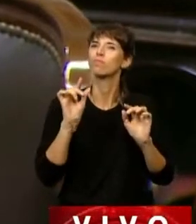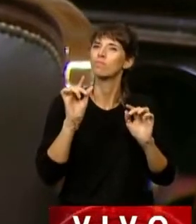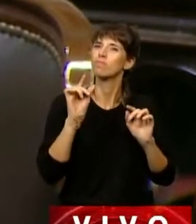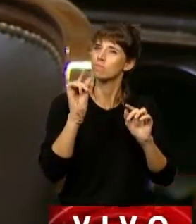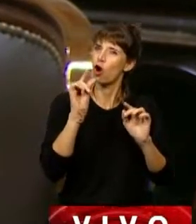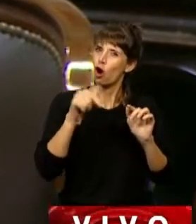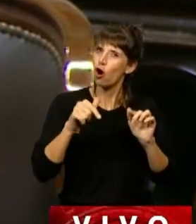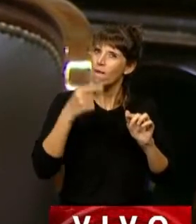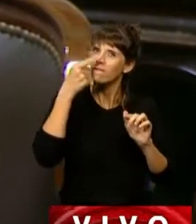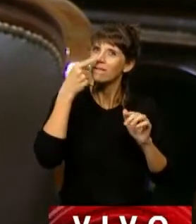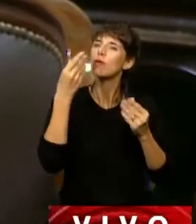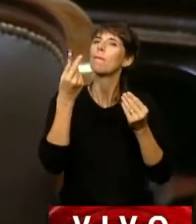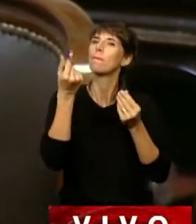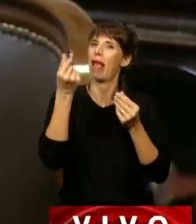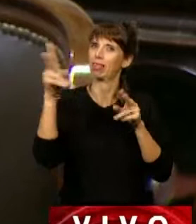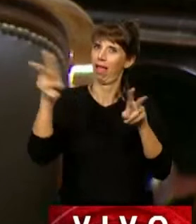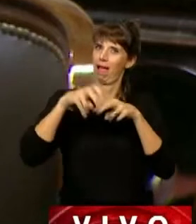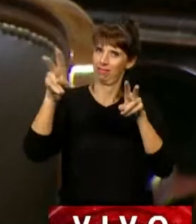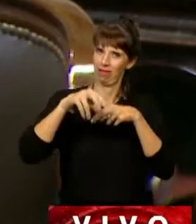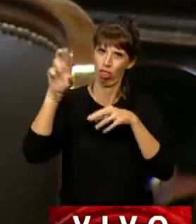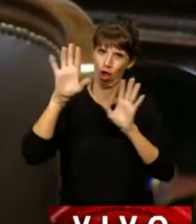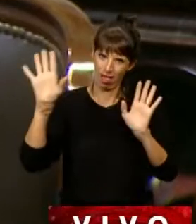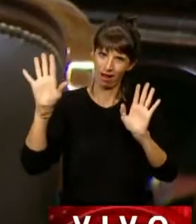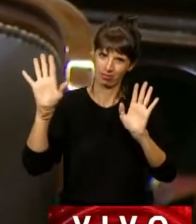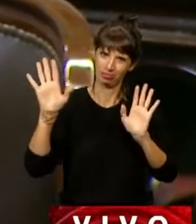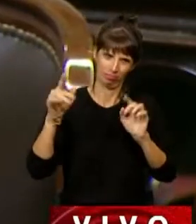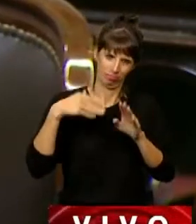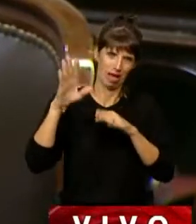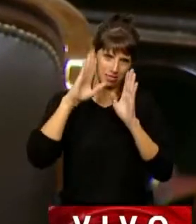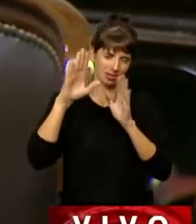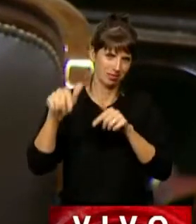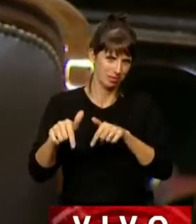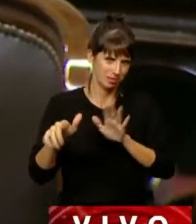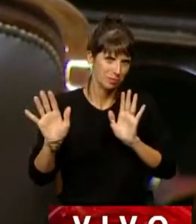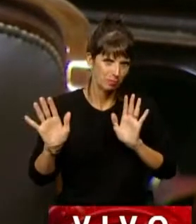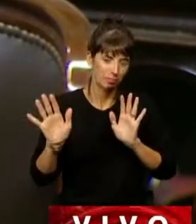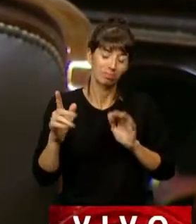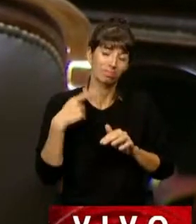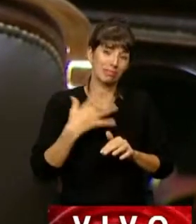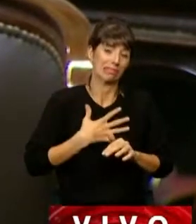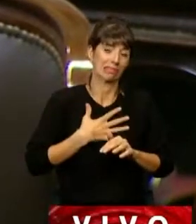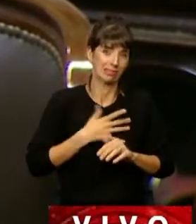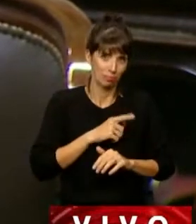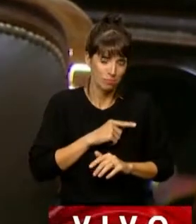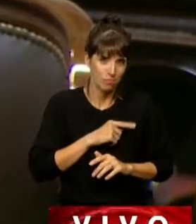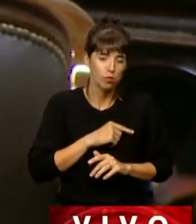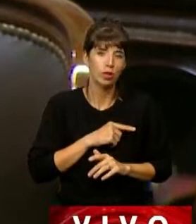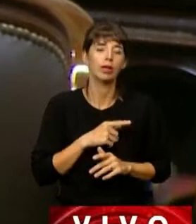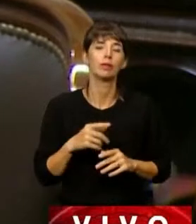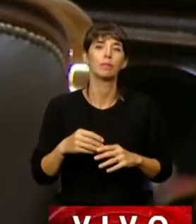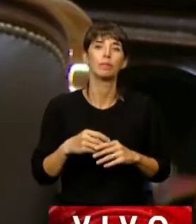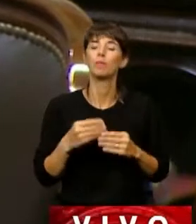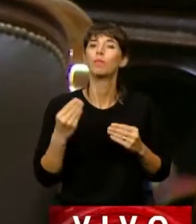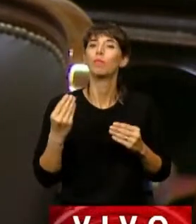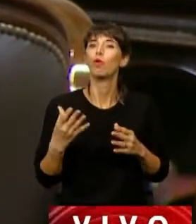divisas, y acá se planteó. Y lamentamos en algún aspecto esto porque no nos estamos